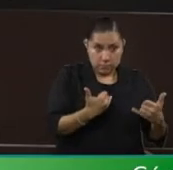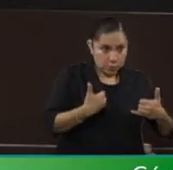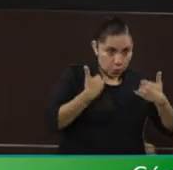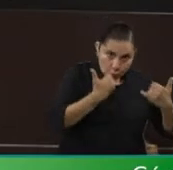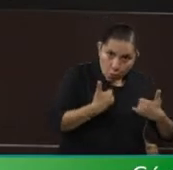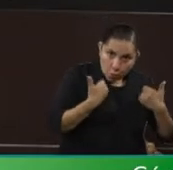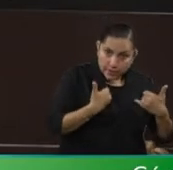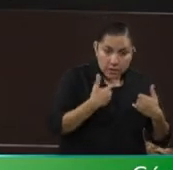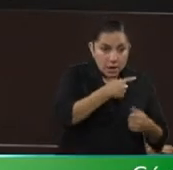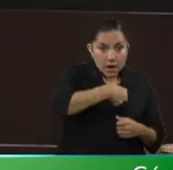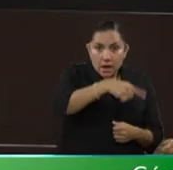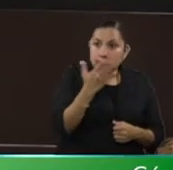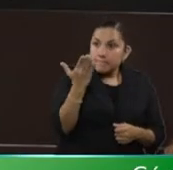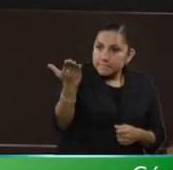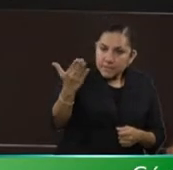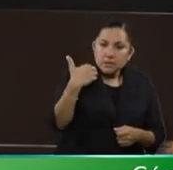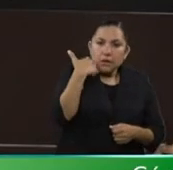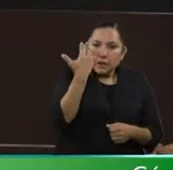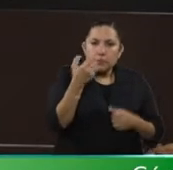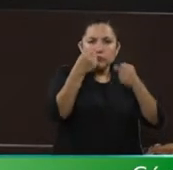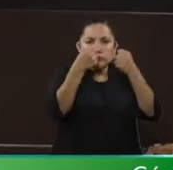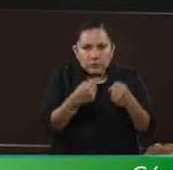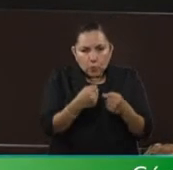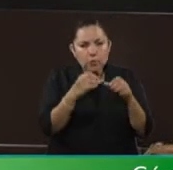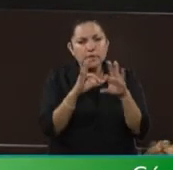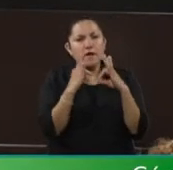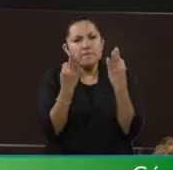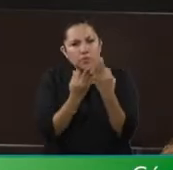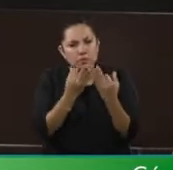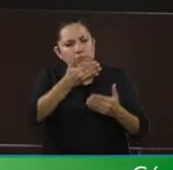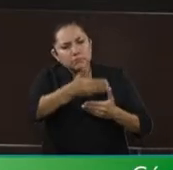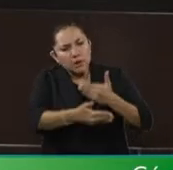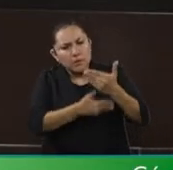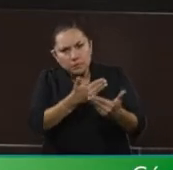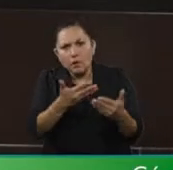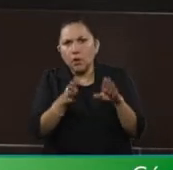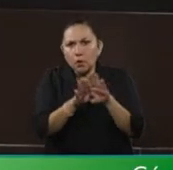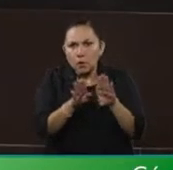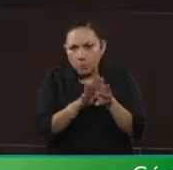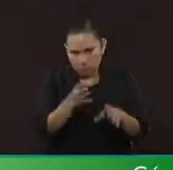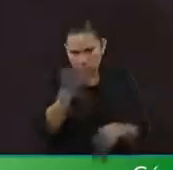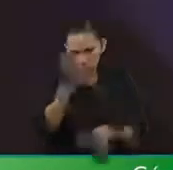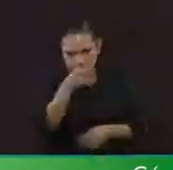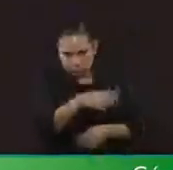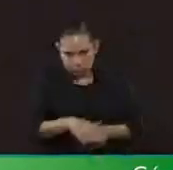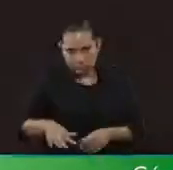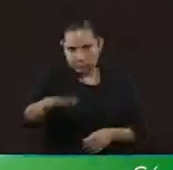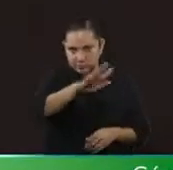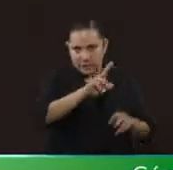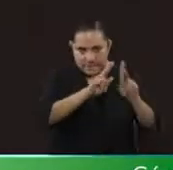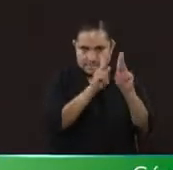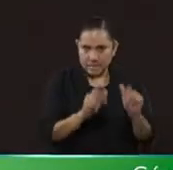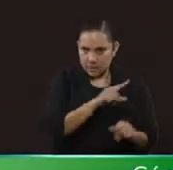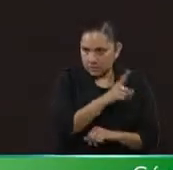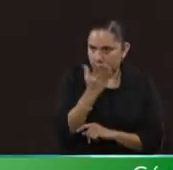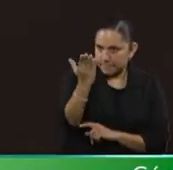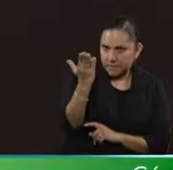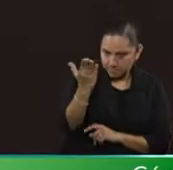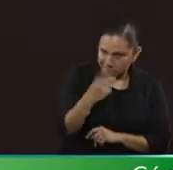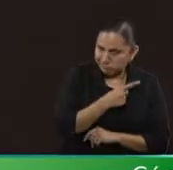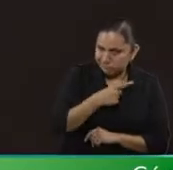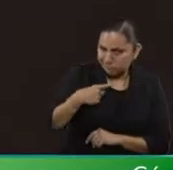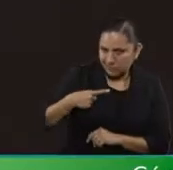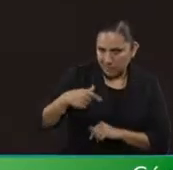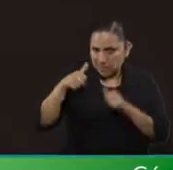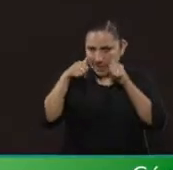para la seguridad que pasa por la pacificación del país nos encontramos en un momento decisivo para la historia porque